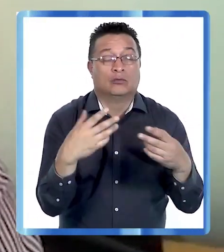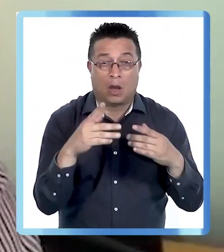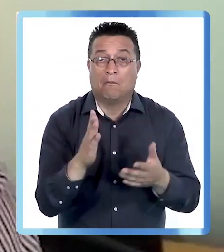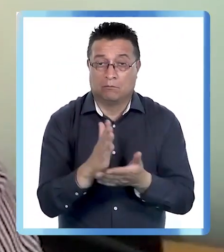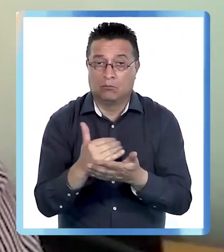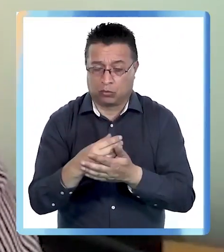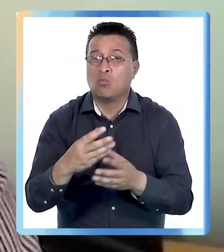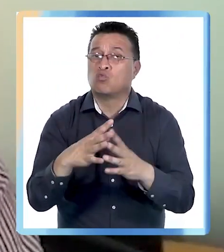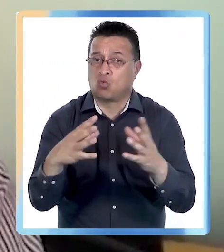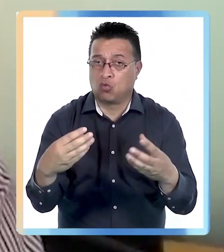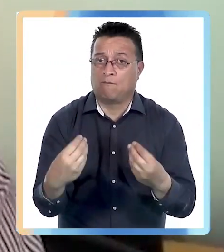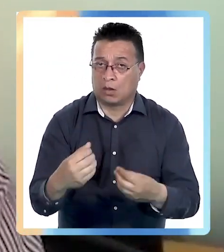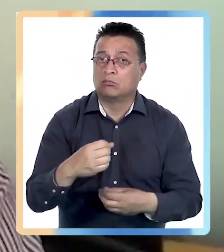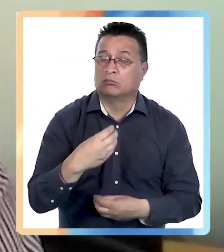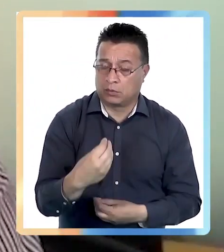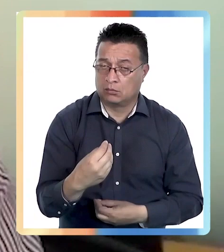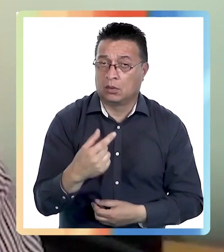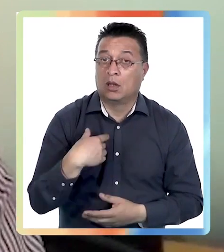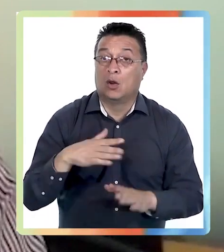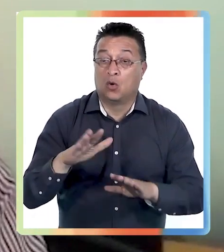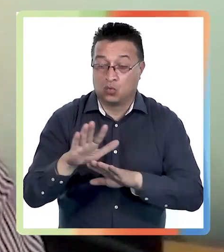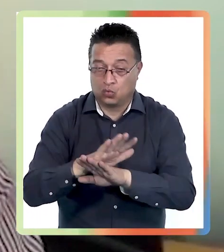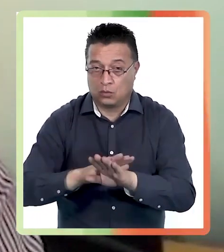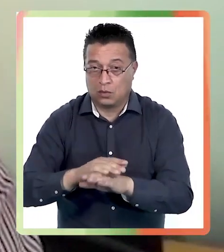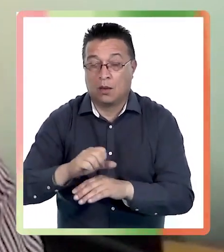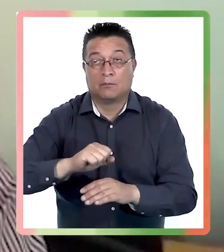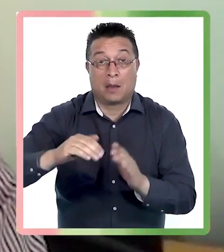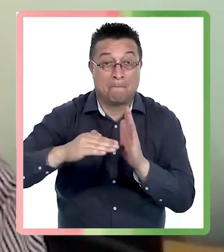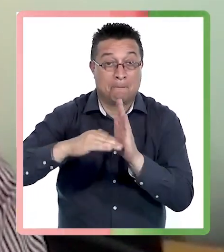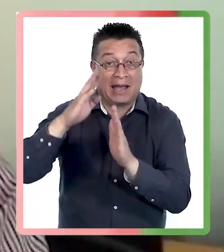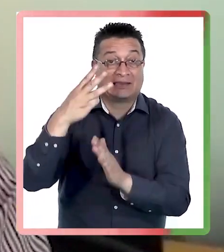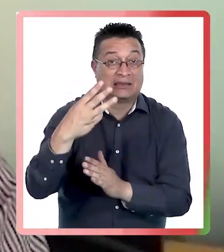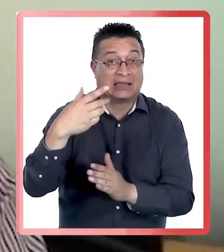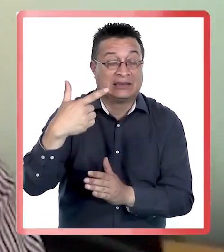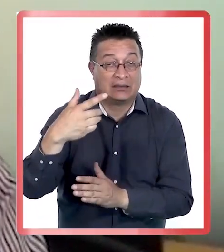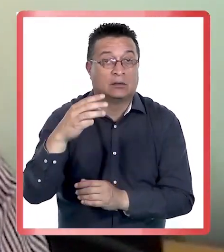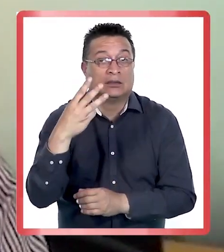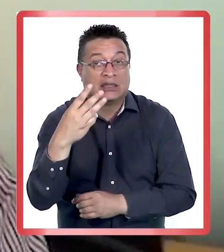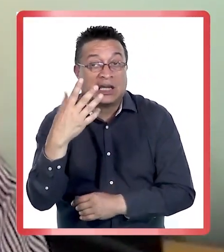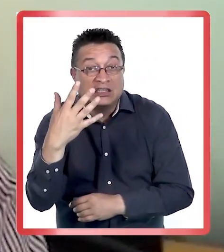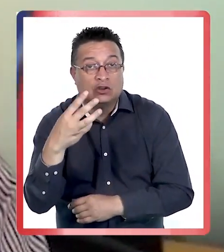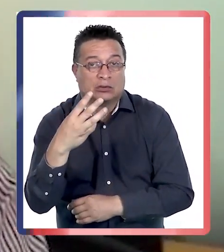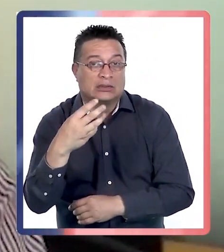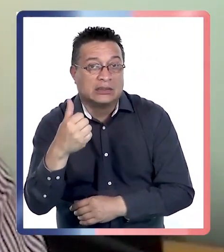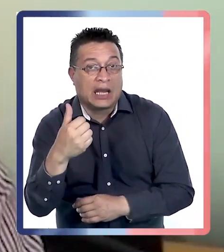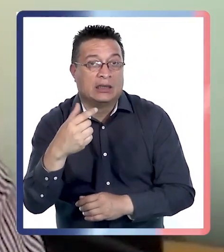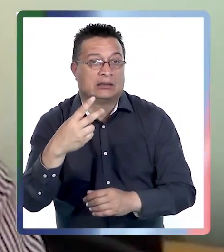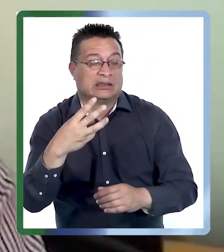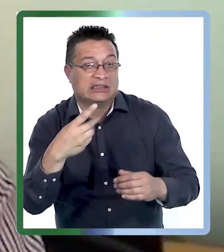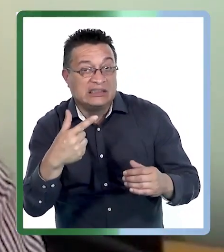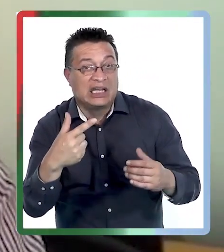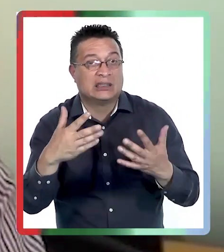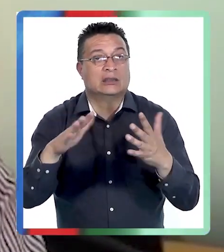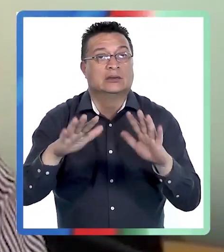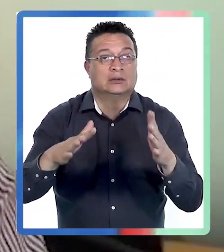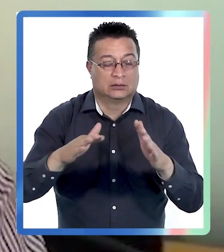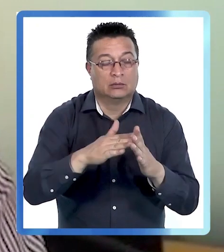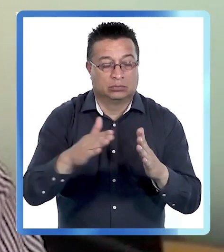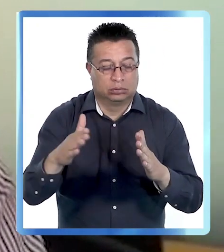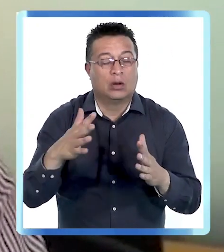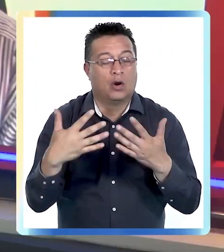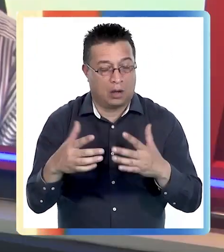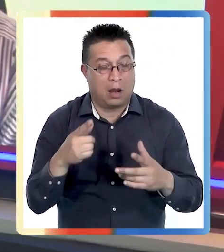muy correctas, sobre todo con temperaturas sobre 37 grados, 35, 36, 37 grados,